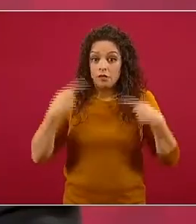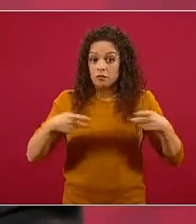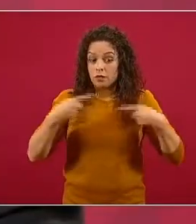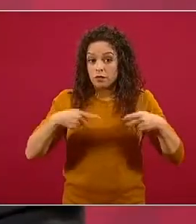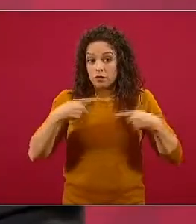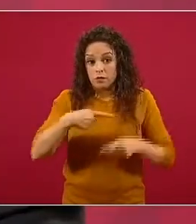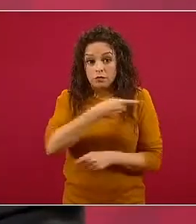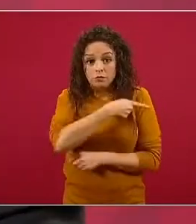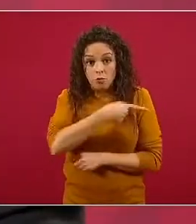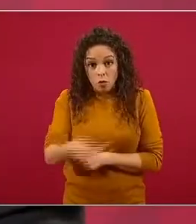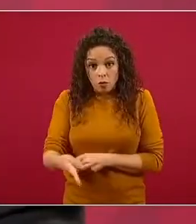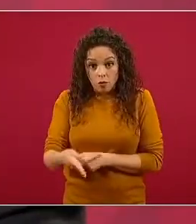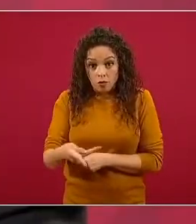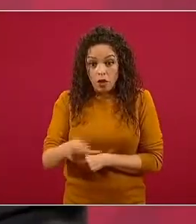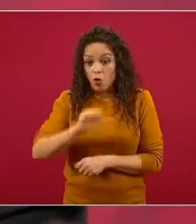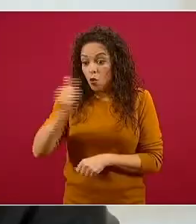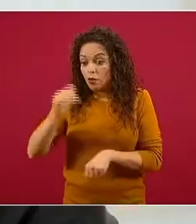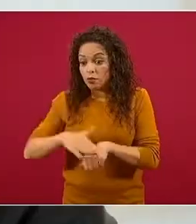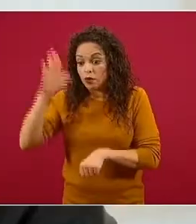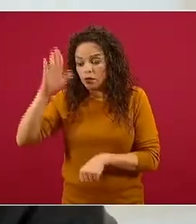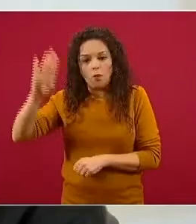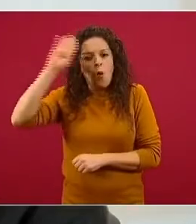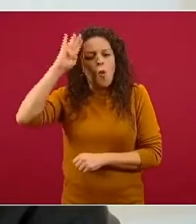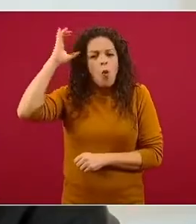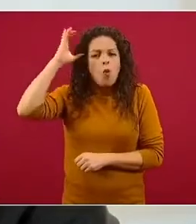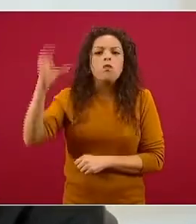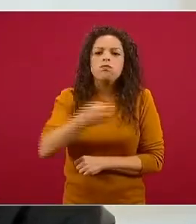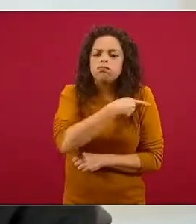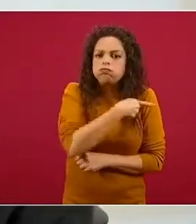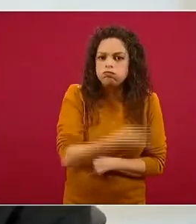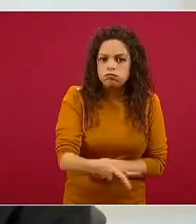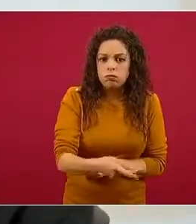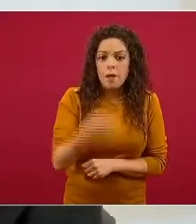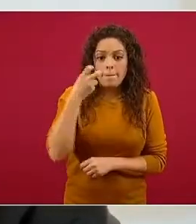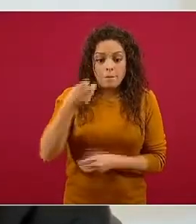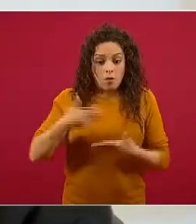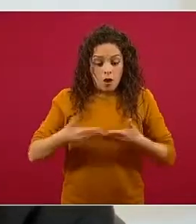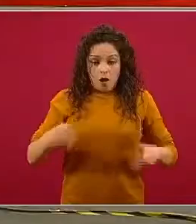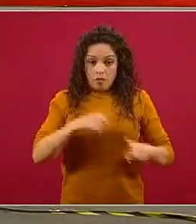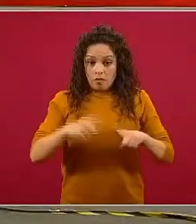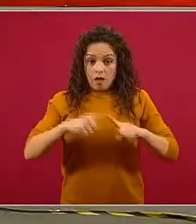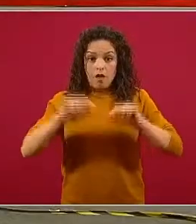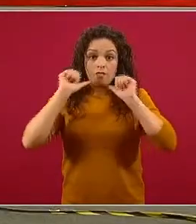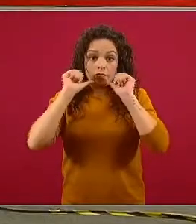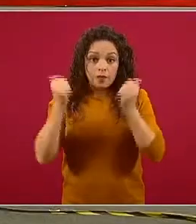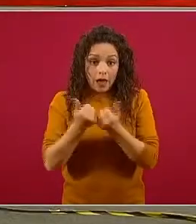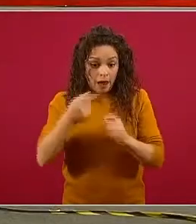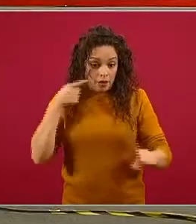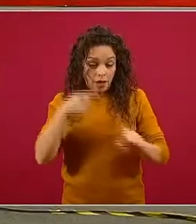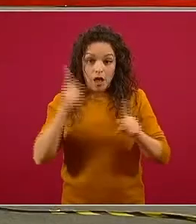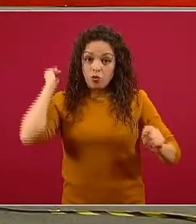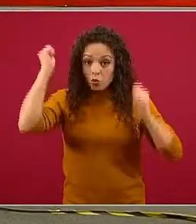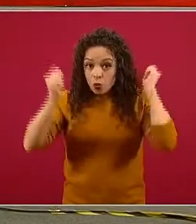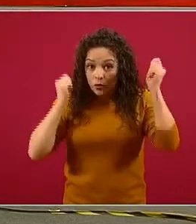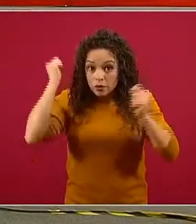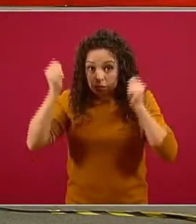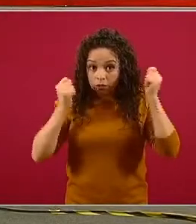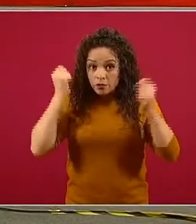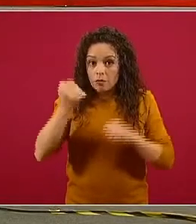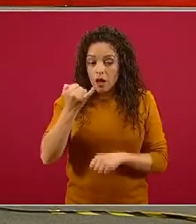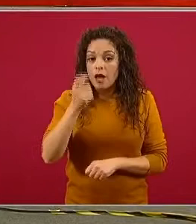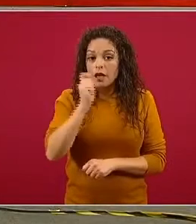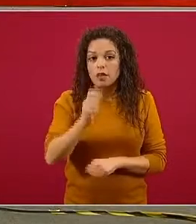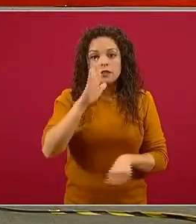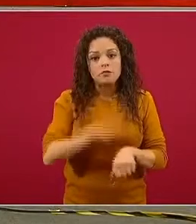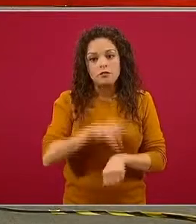pobreza. Entonces, ahora la política gira en todas las áreas, en el caso de turismo, también en torno al beneficio